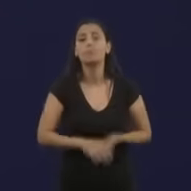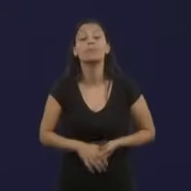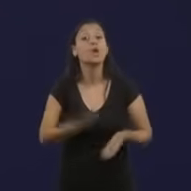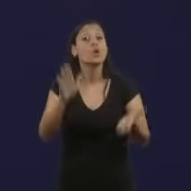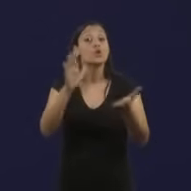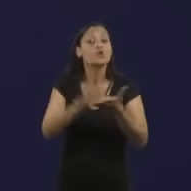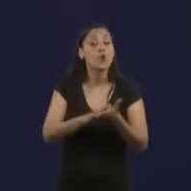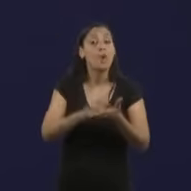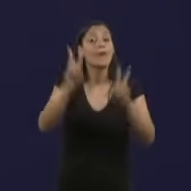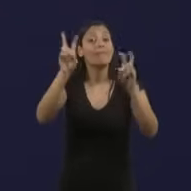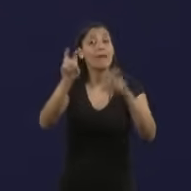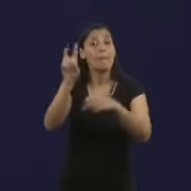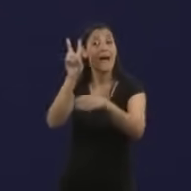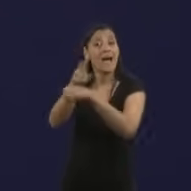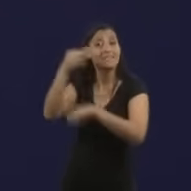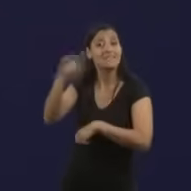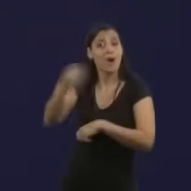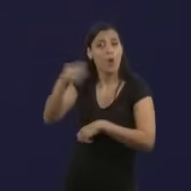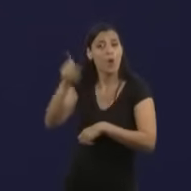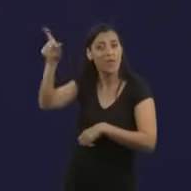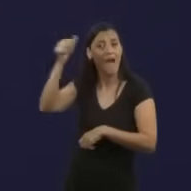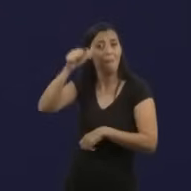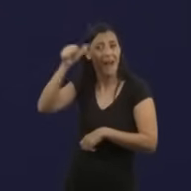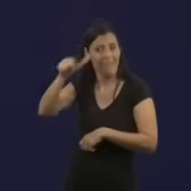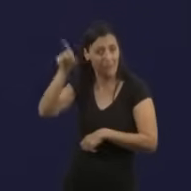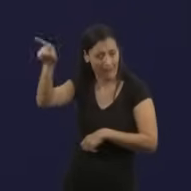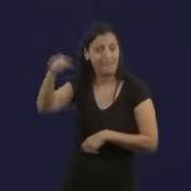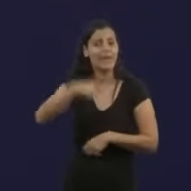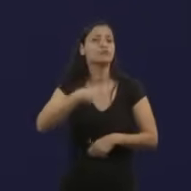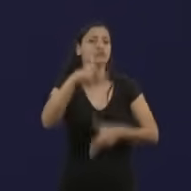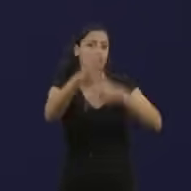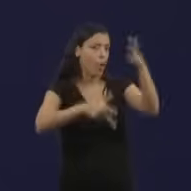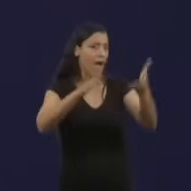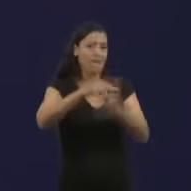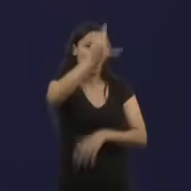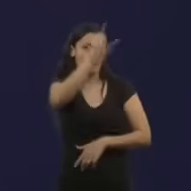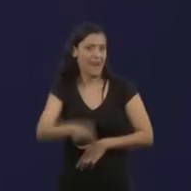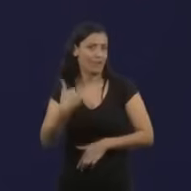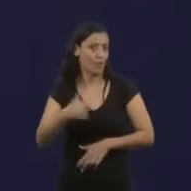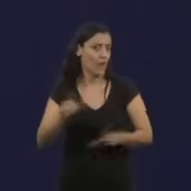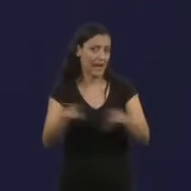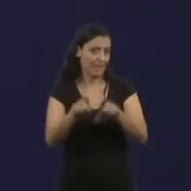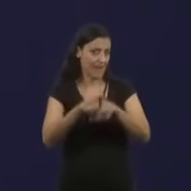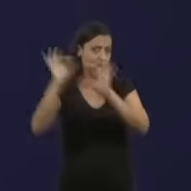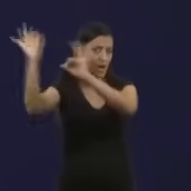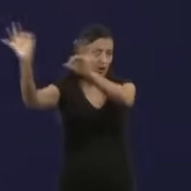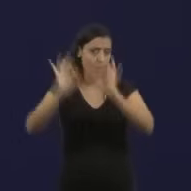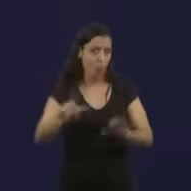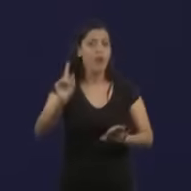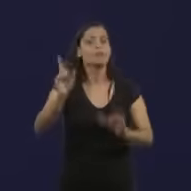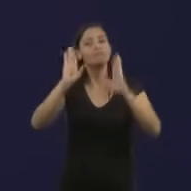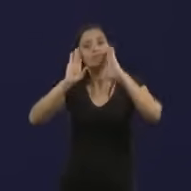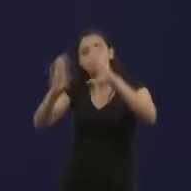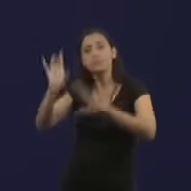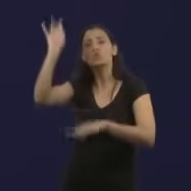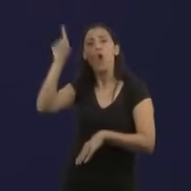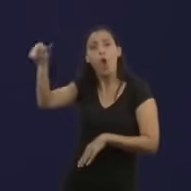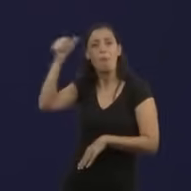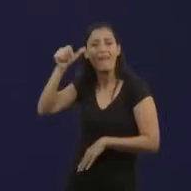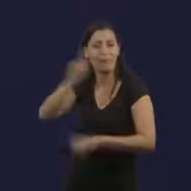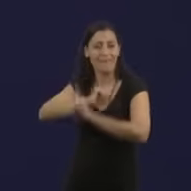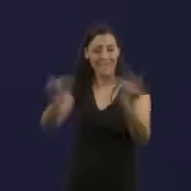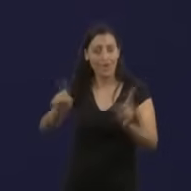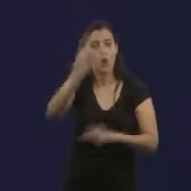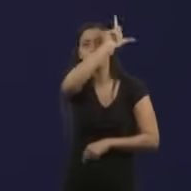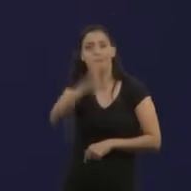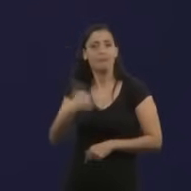la seguridad vos me hablas de mar del plata pero yo te hablo a lo largo y a lo ancho del país eh Y más allá de que efectivamente no es nuestra jurisdicción y que